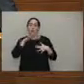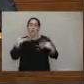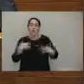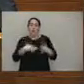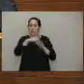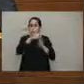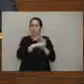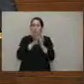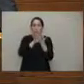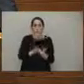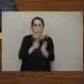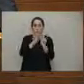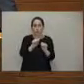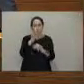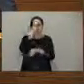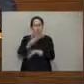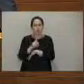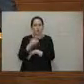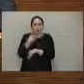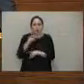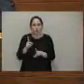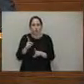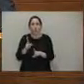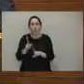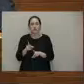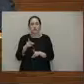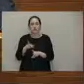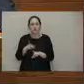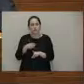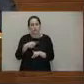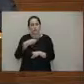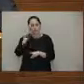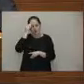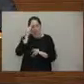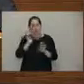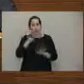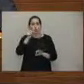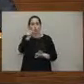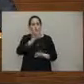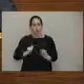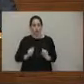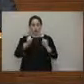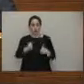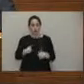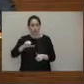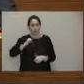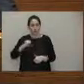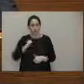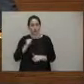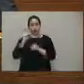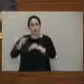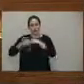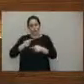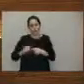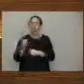condiciones del servicio que se les presta. Y esta impresión no la comparten solo las personas que ingresan y sus familias, sino también, se